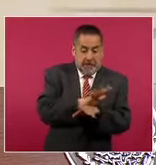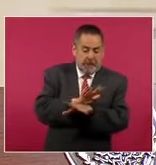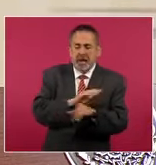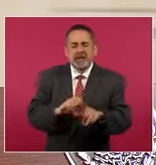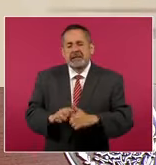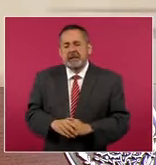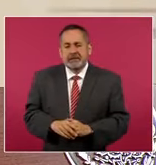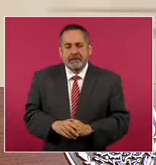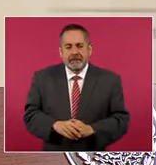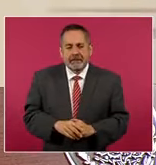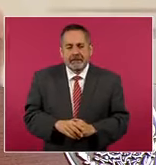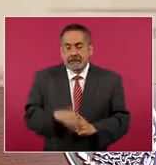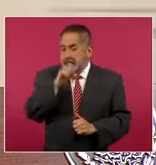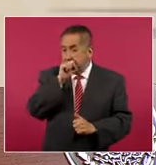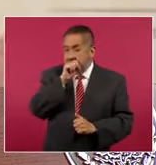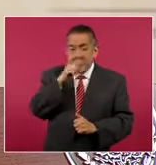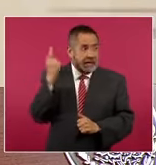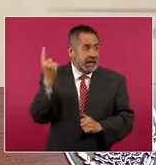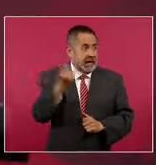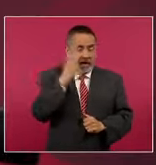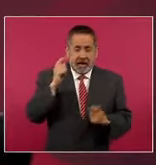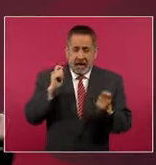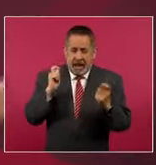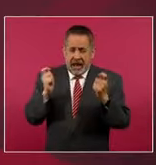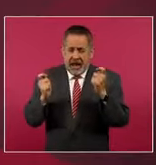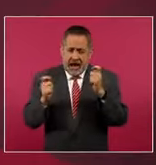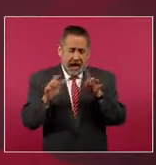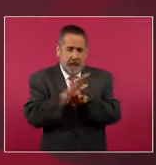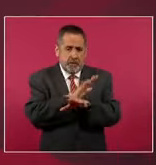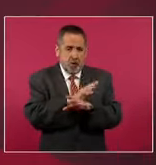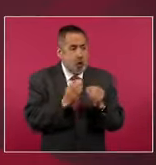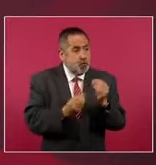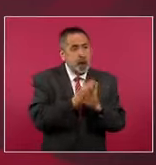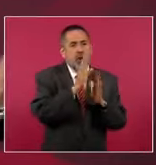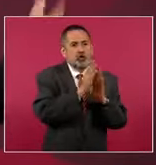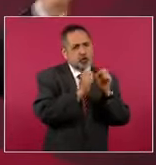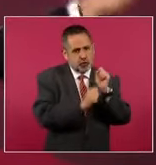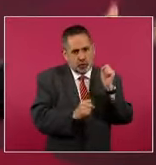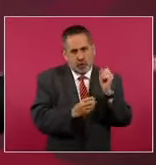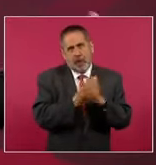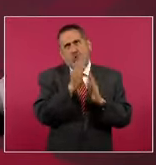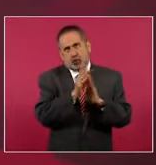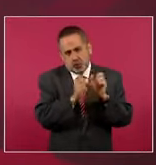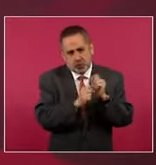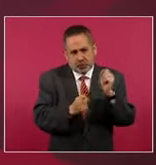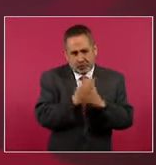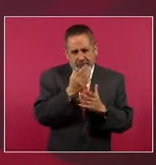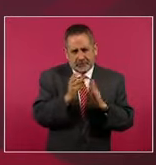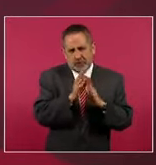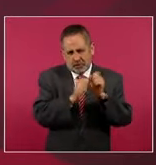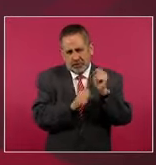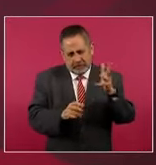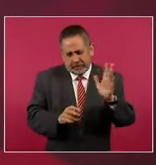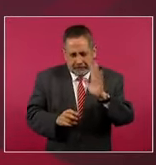Cada vez que hay una transformación, hay una nueva constitución. Me refiero a una